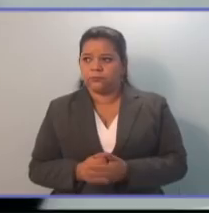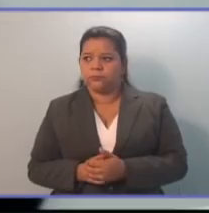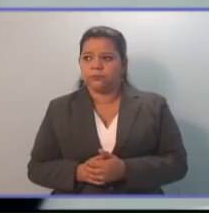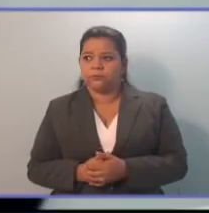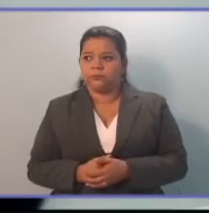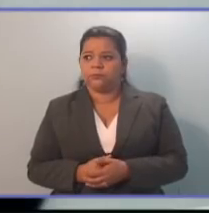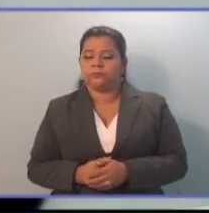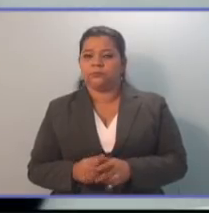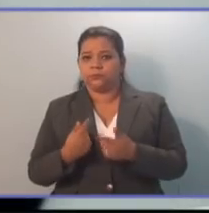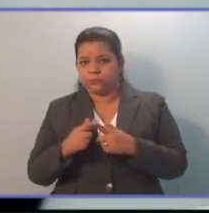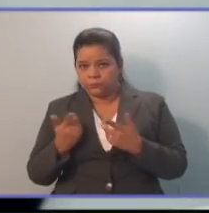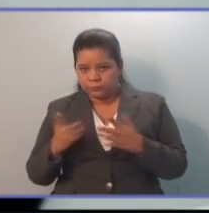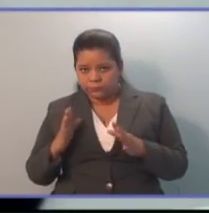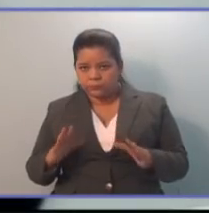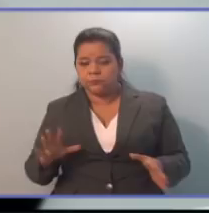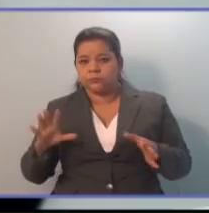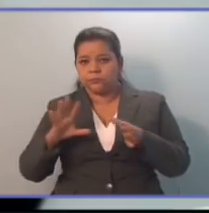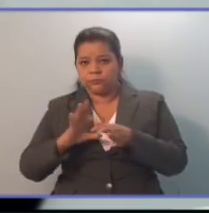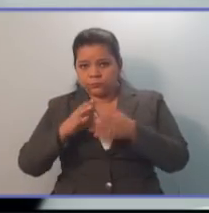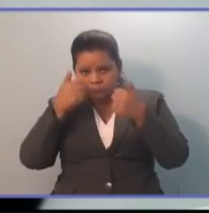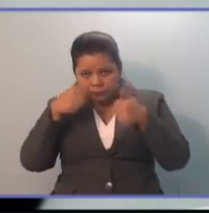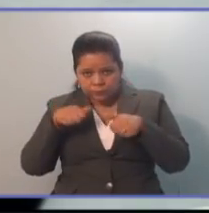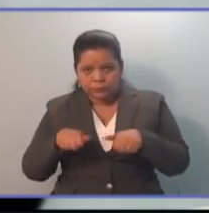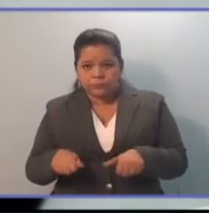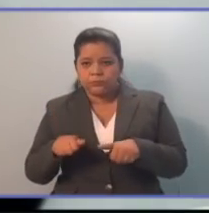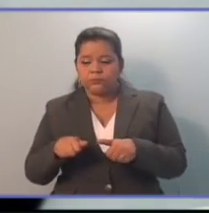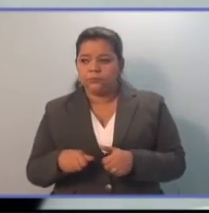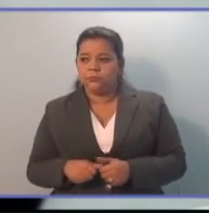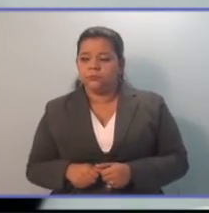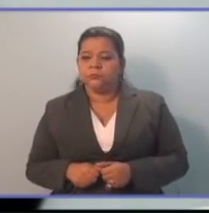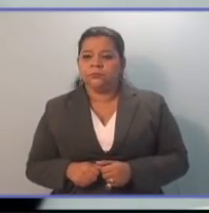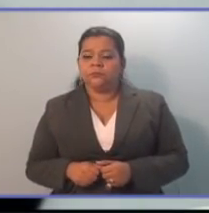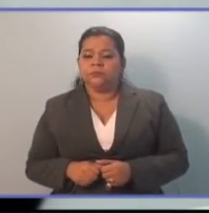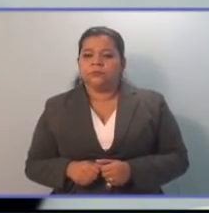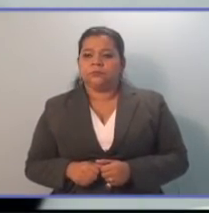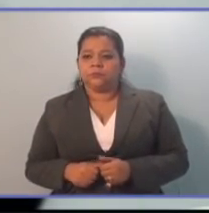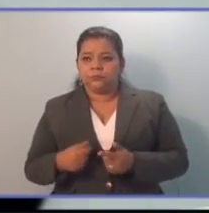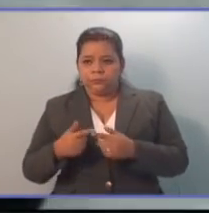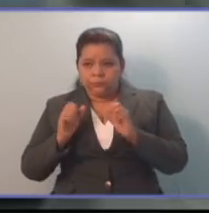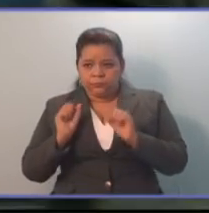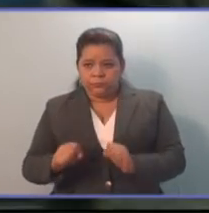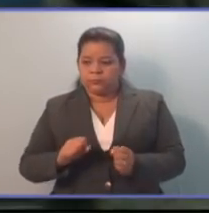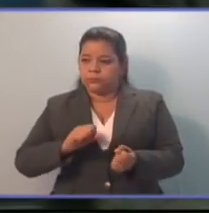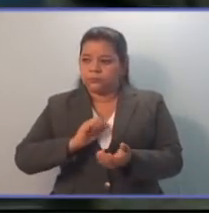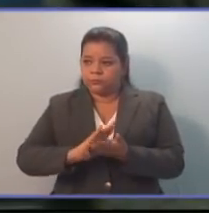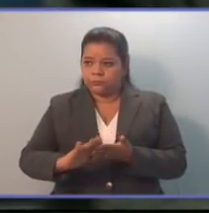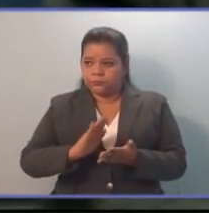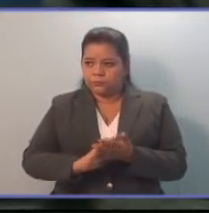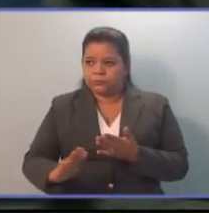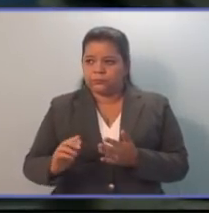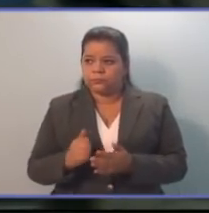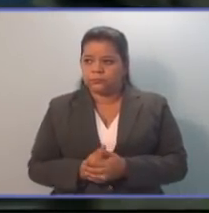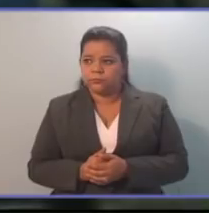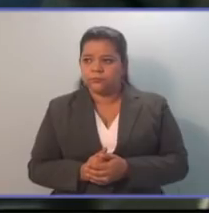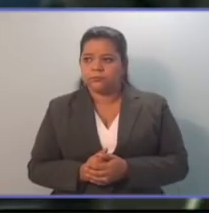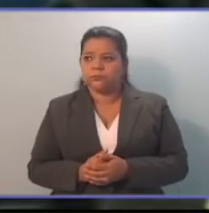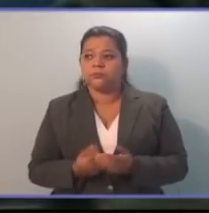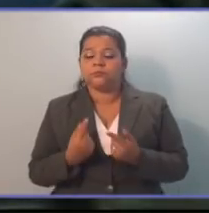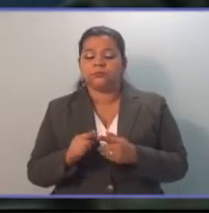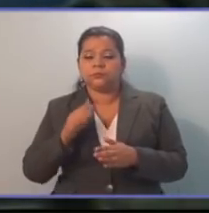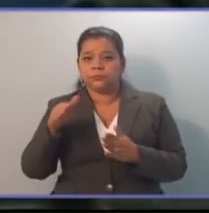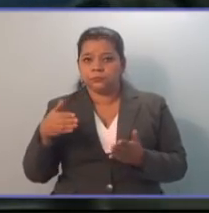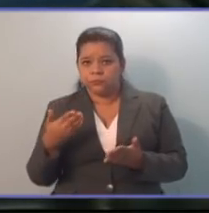fuese electa magistrada de la sala, a rendir cuentas? Pregunta número 1, o